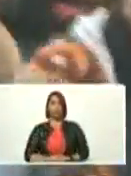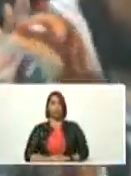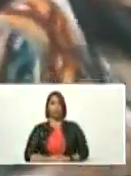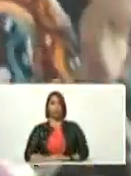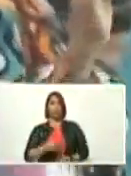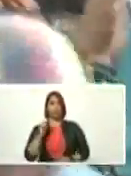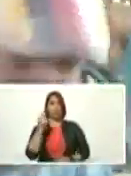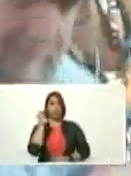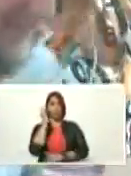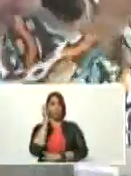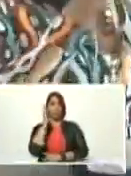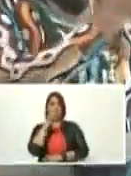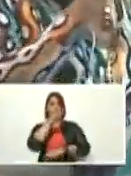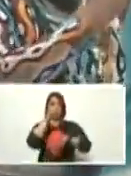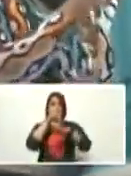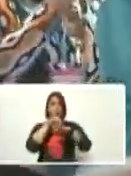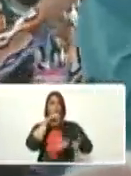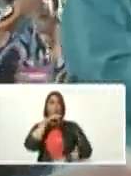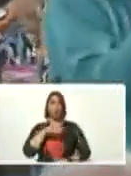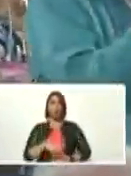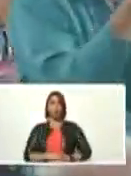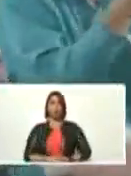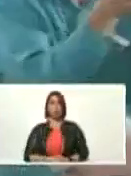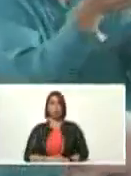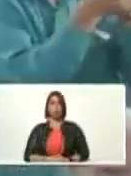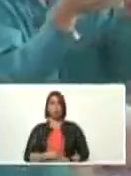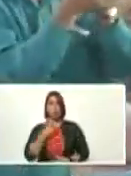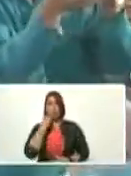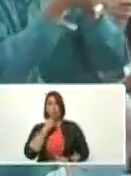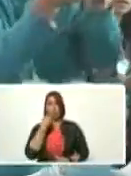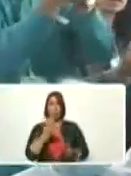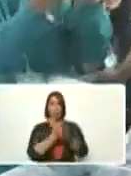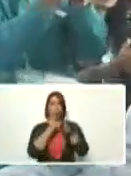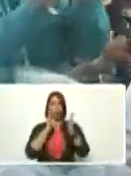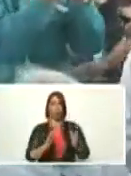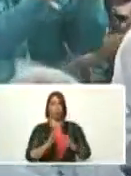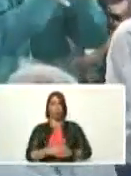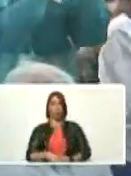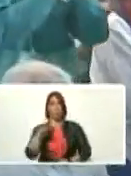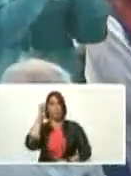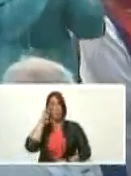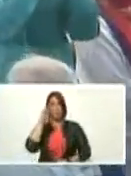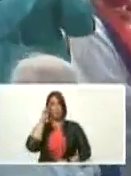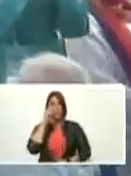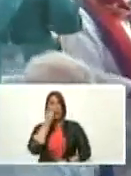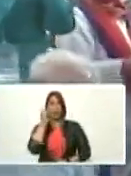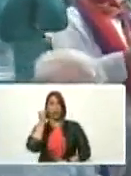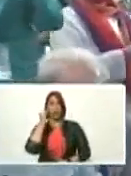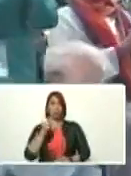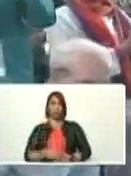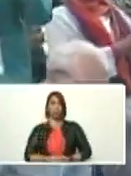Primer Congreso Nacional de Historia de Jóvenes Estudiantes, maestros y maestras.